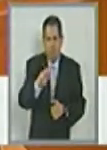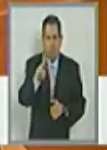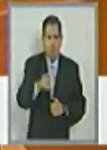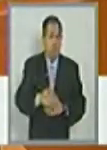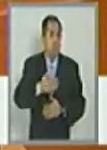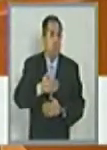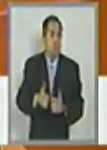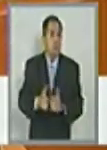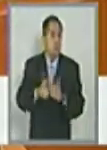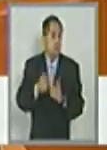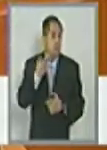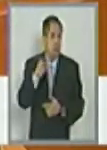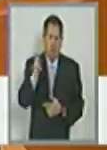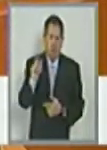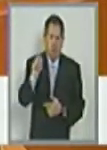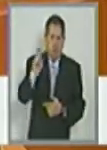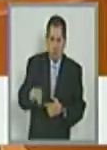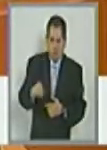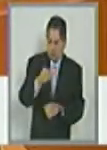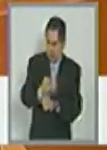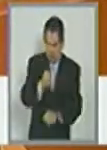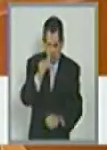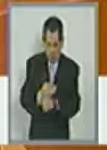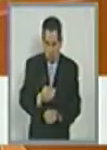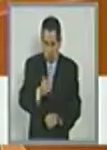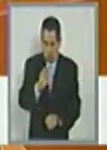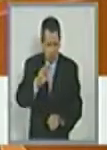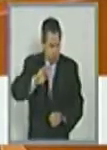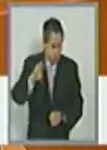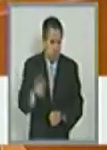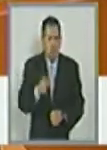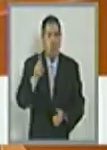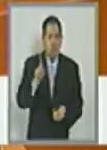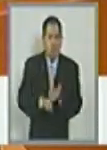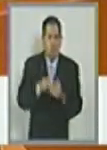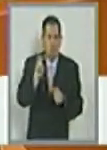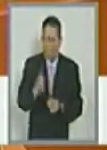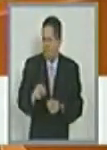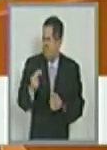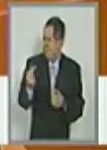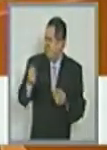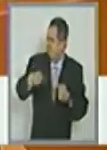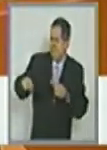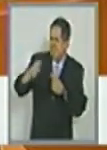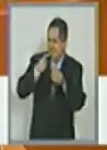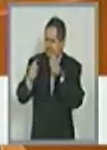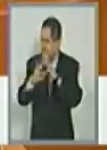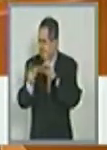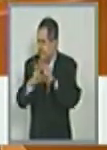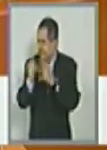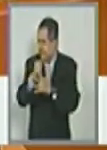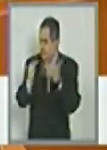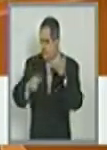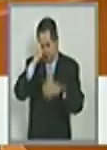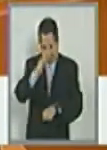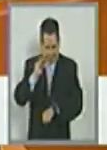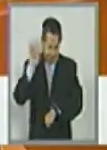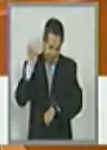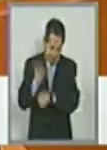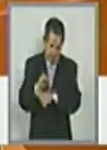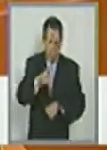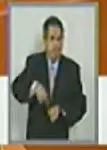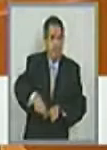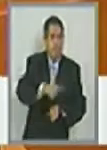Acción Nacional creemos que este momento exige que usemos todos los recursos para proteger a nuestra